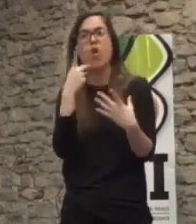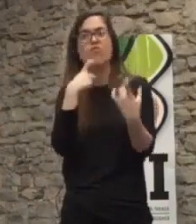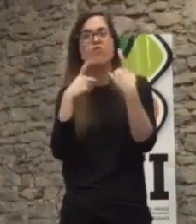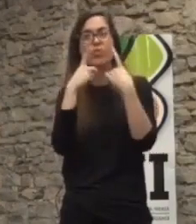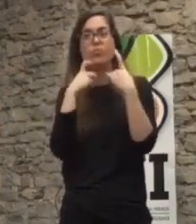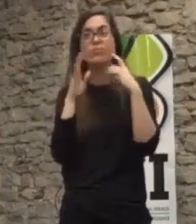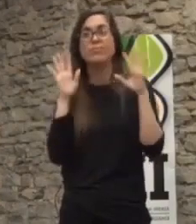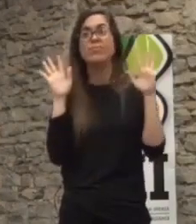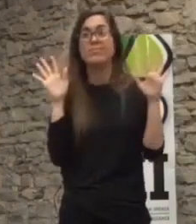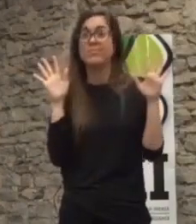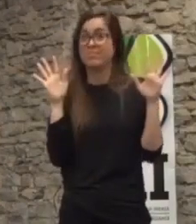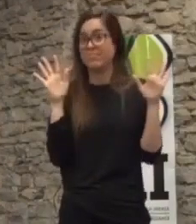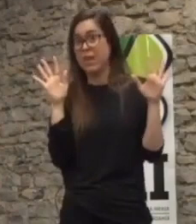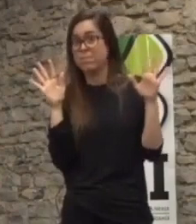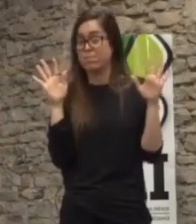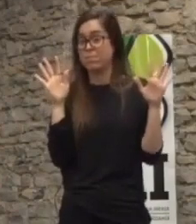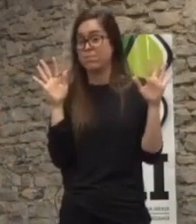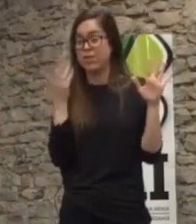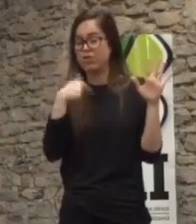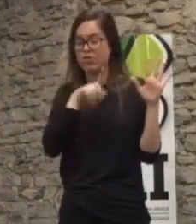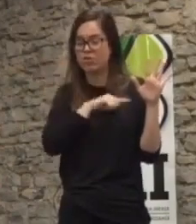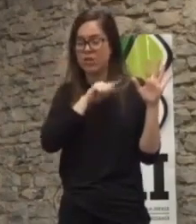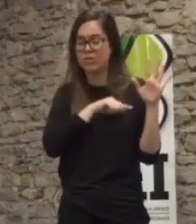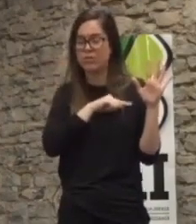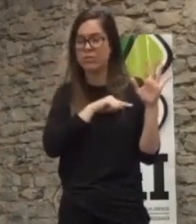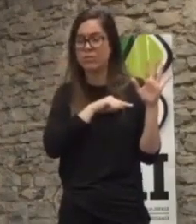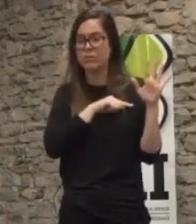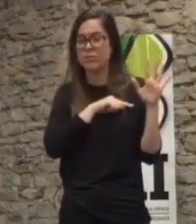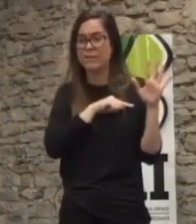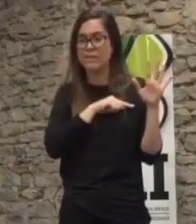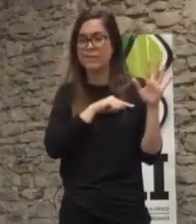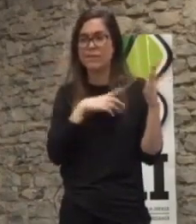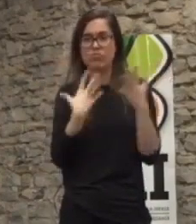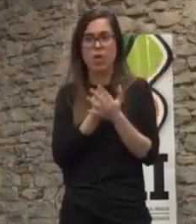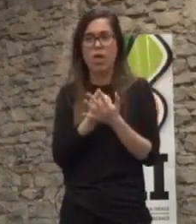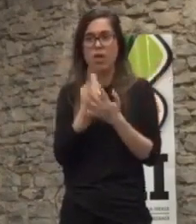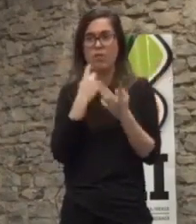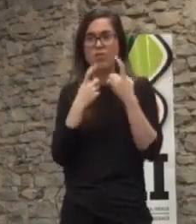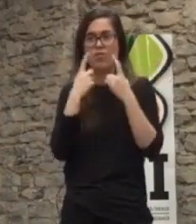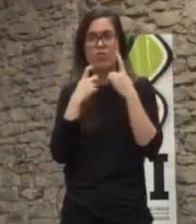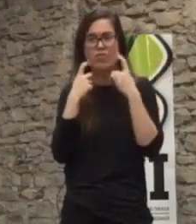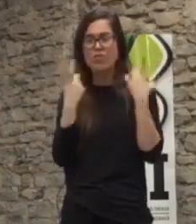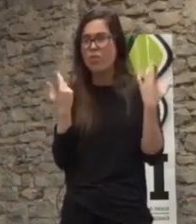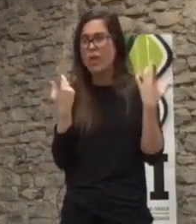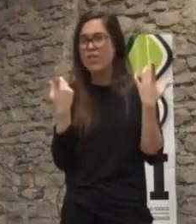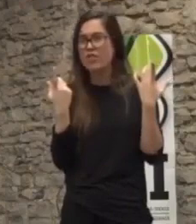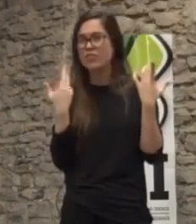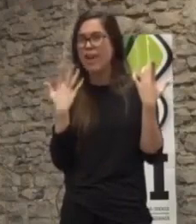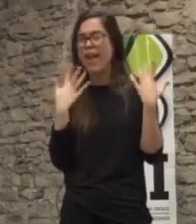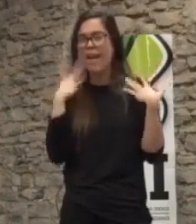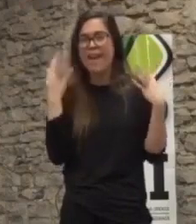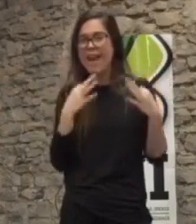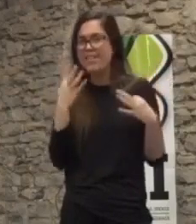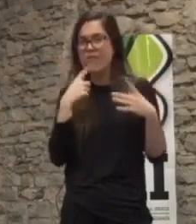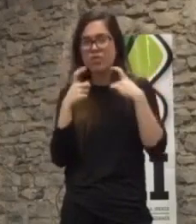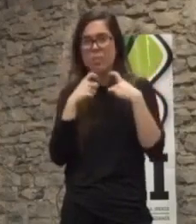pero no sé si compartís conmigo que en muchas ocasiones sentimos que toda esa información a veces es desinformación, ¿no? Nos cuesta a